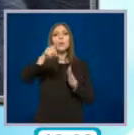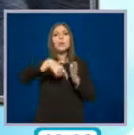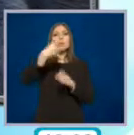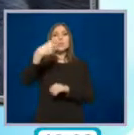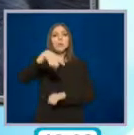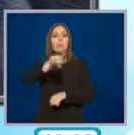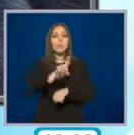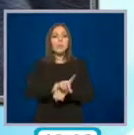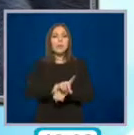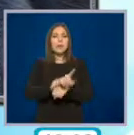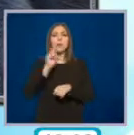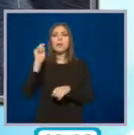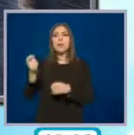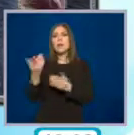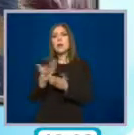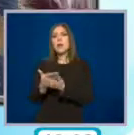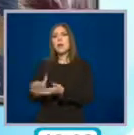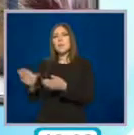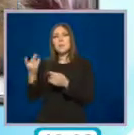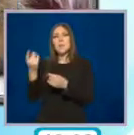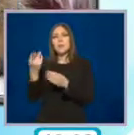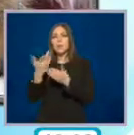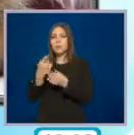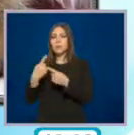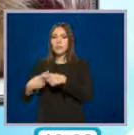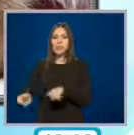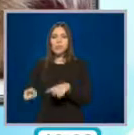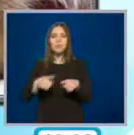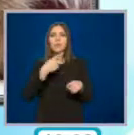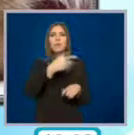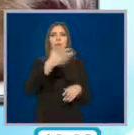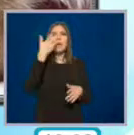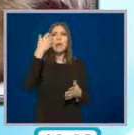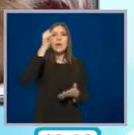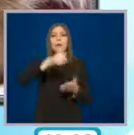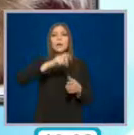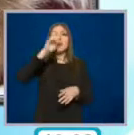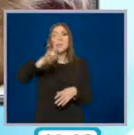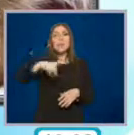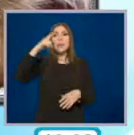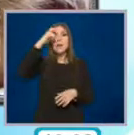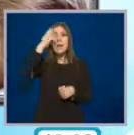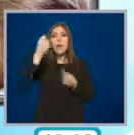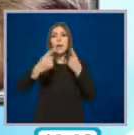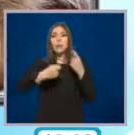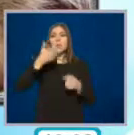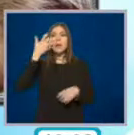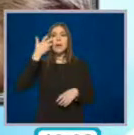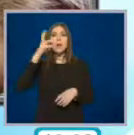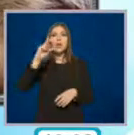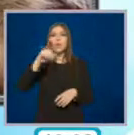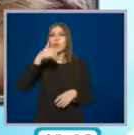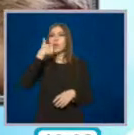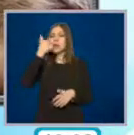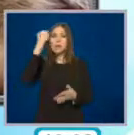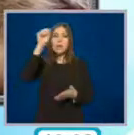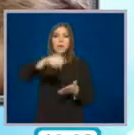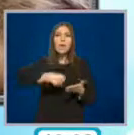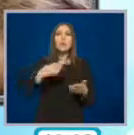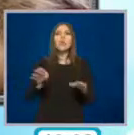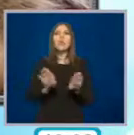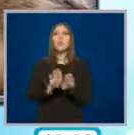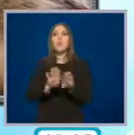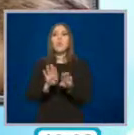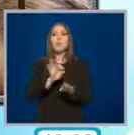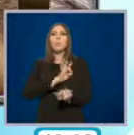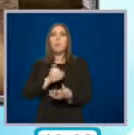estar concentrando. Con ellos una pasada con Gustavo, el cepillo. pero es que son bien difíciles. Hay unos gatos que no se dejan cepillar. ¿Hay una manera correcta